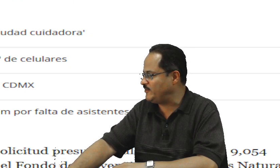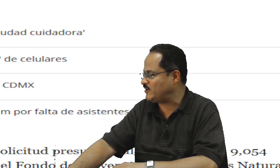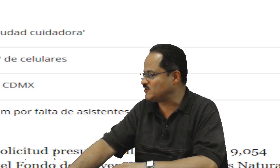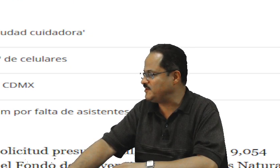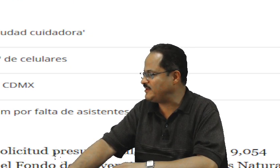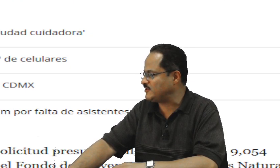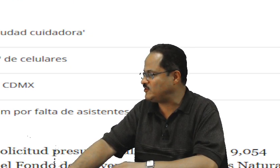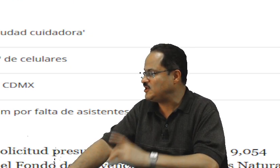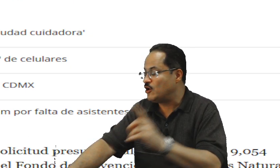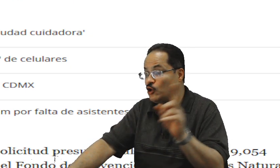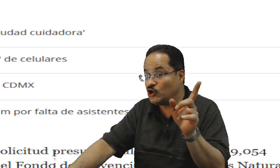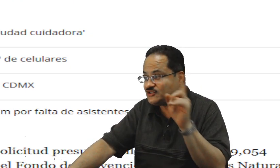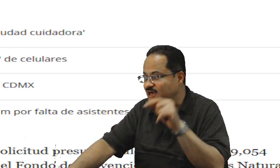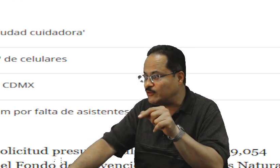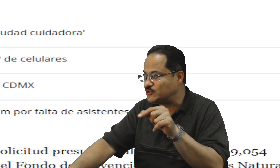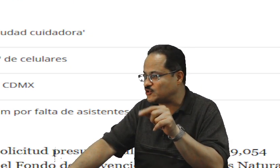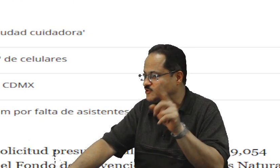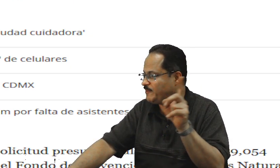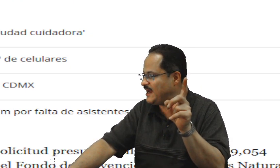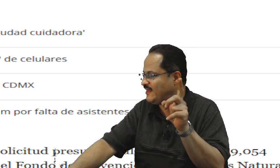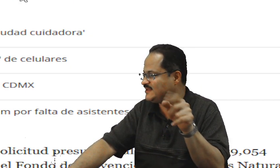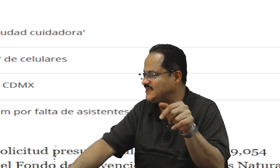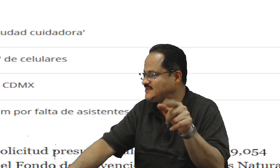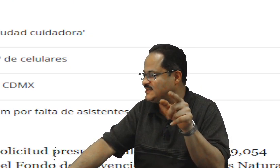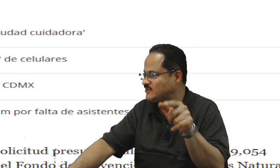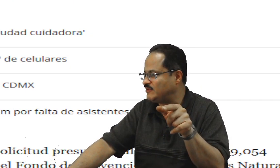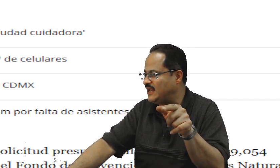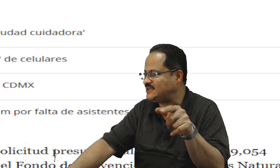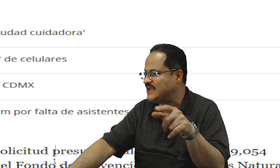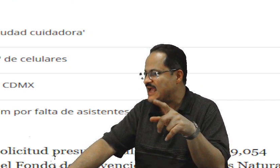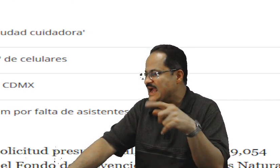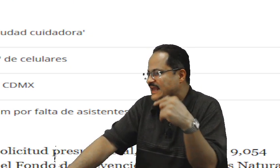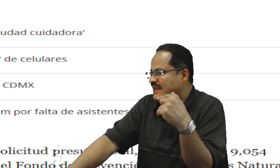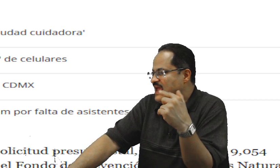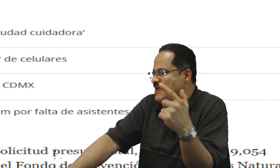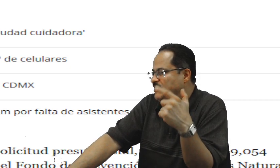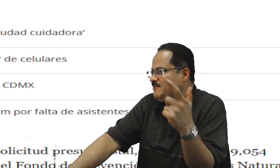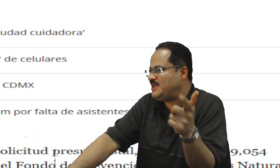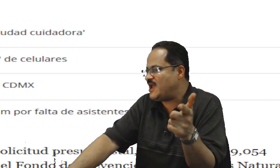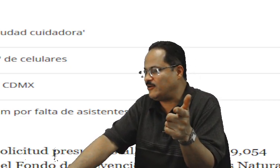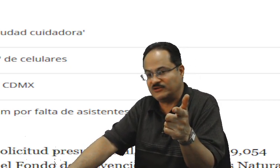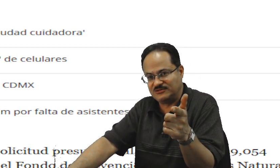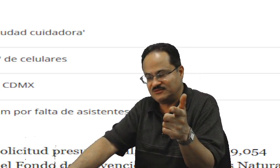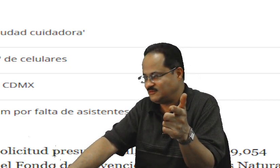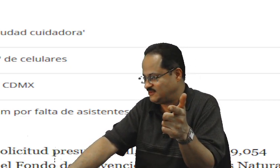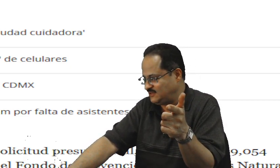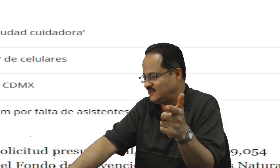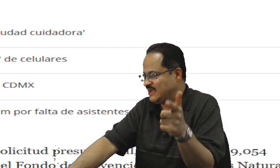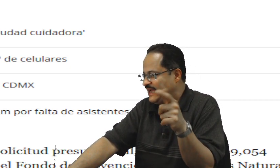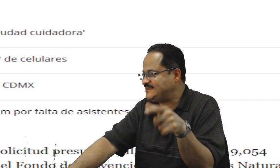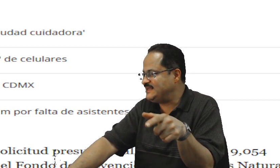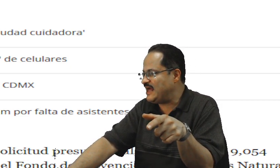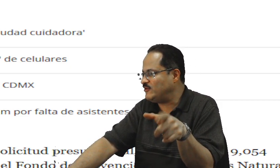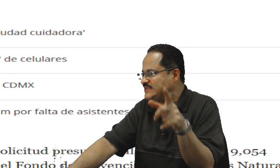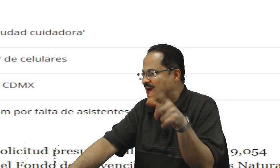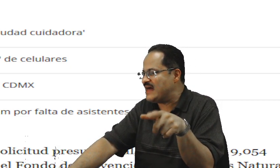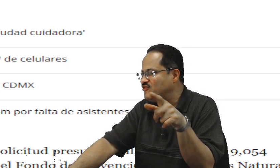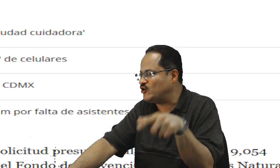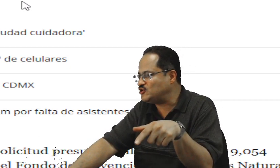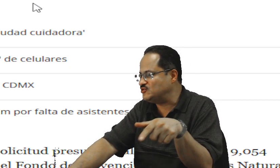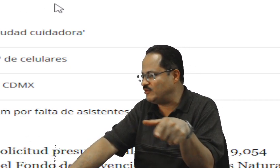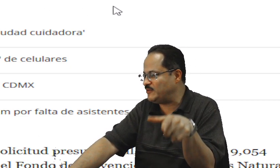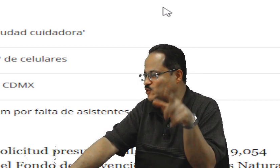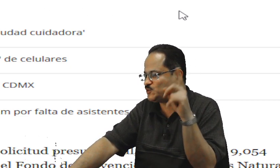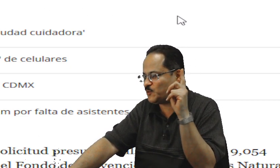económico 2022 los recursos para desastres naturales revivieron Sí asignados a